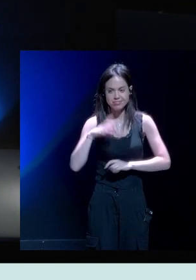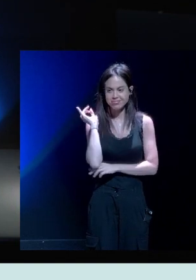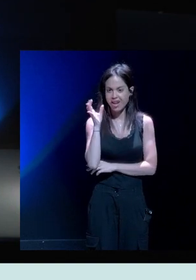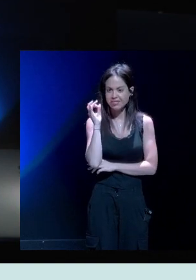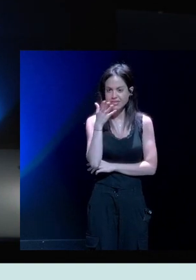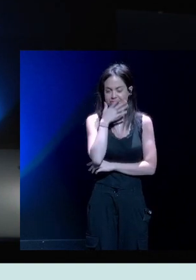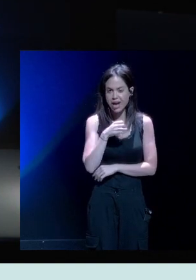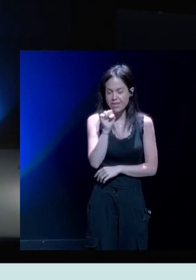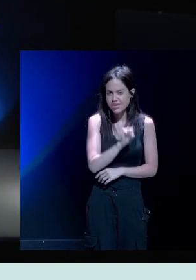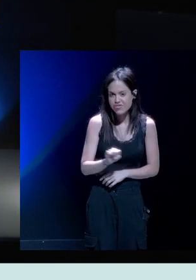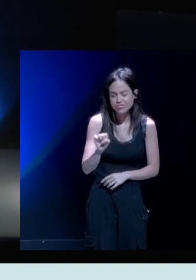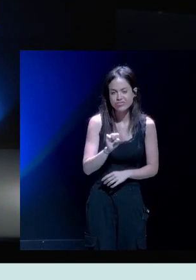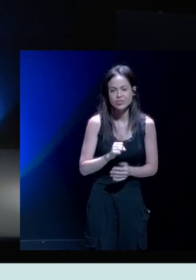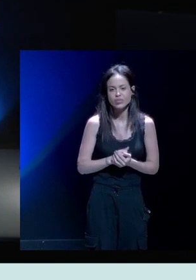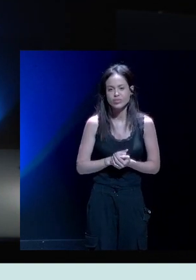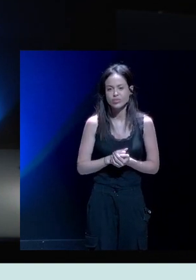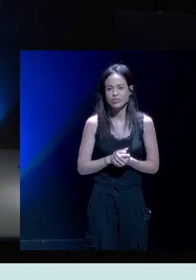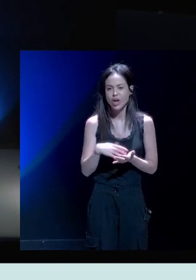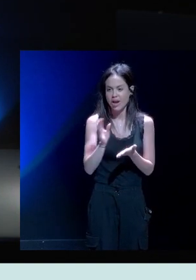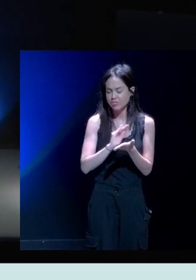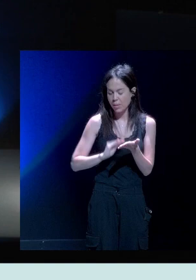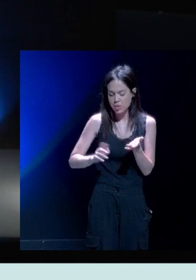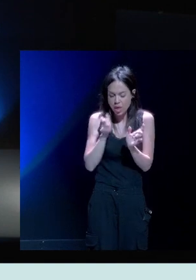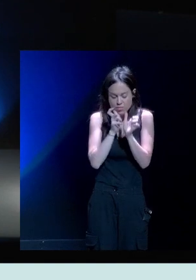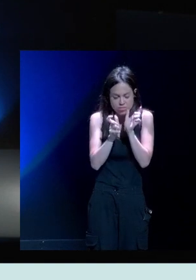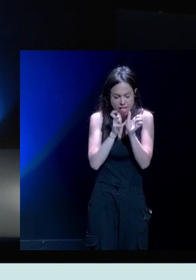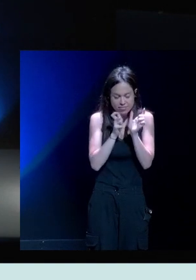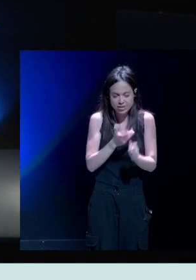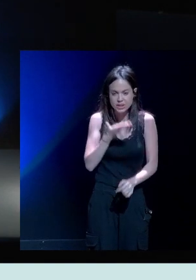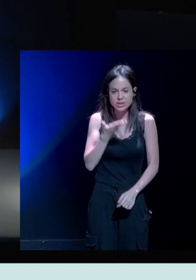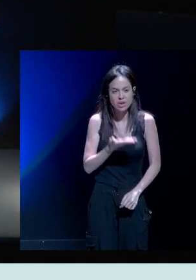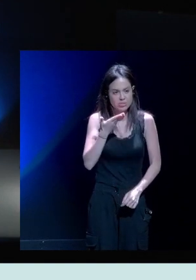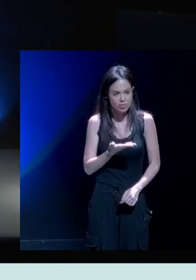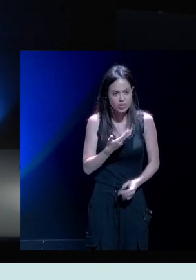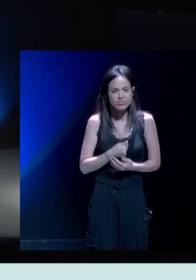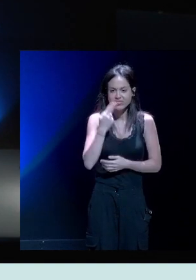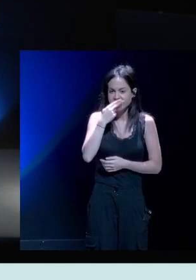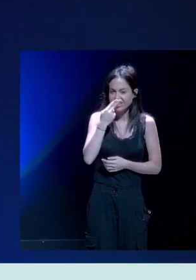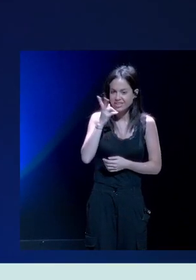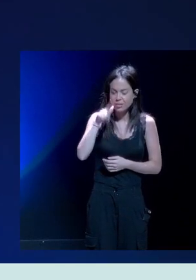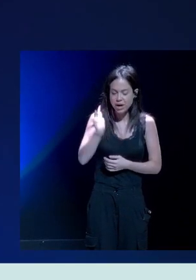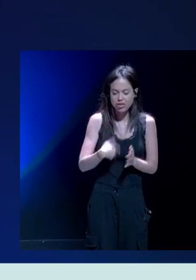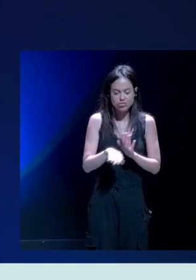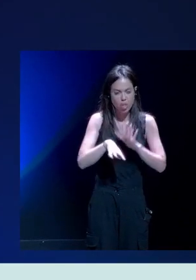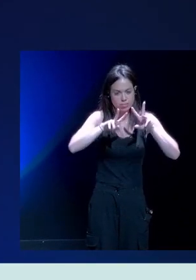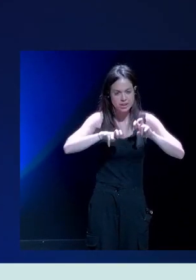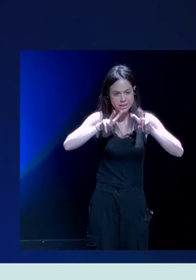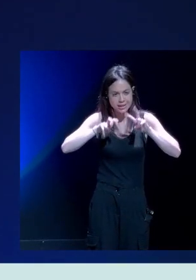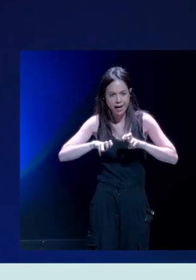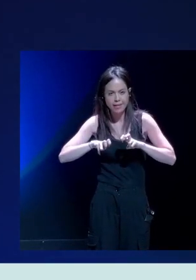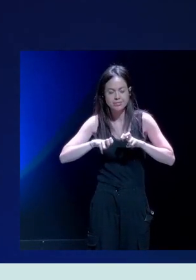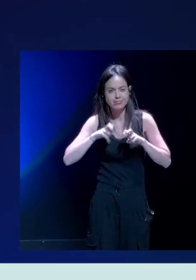maravillosa. Hemos apuntado palabras muy importantes, muy interesantes para seguir trabajando, investigando, y creo que es un